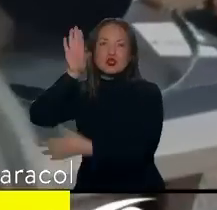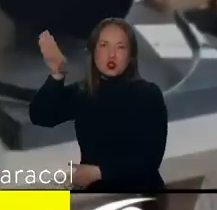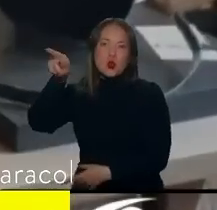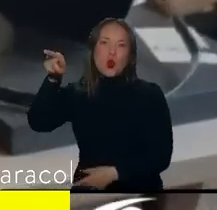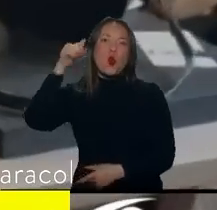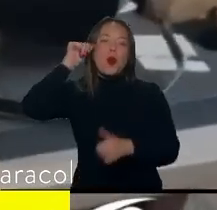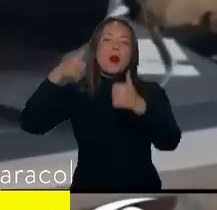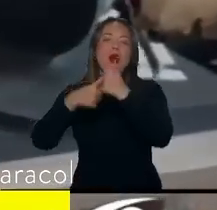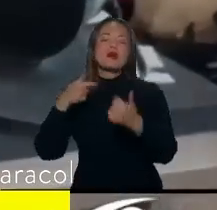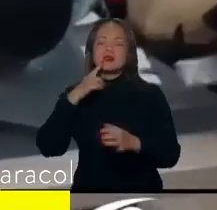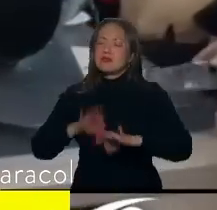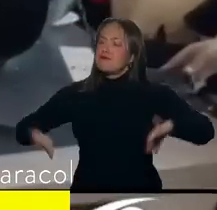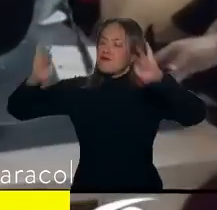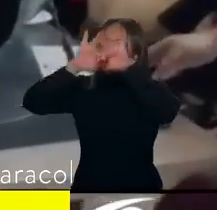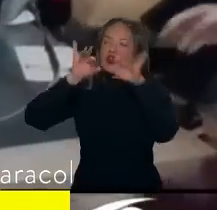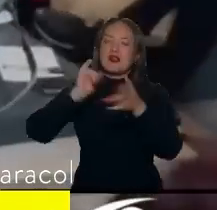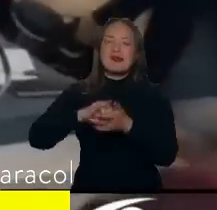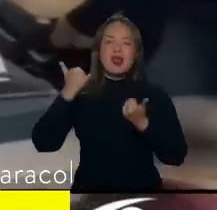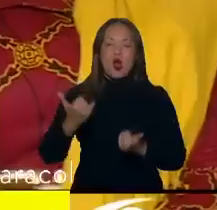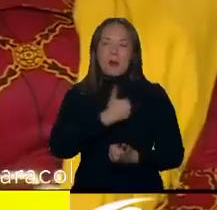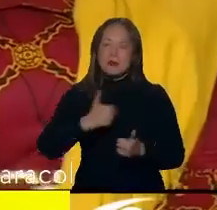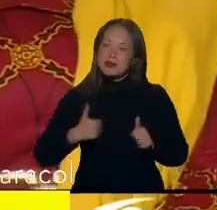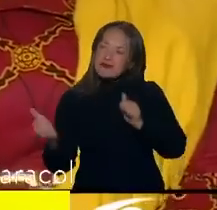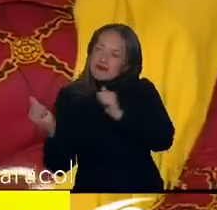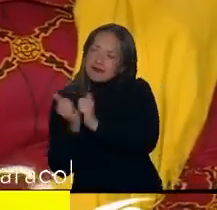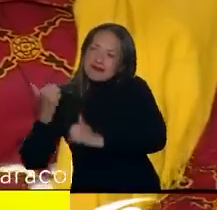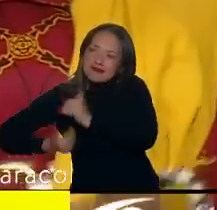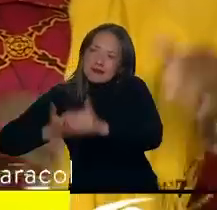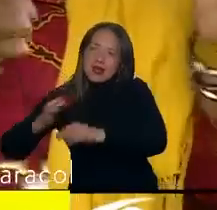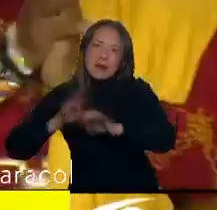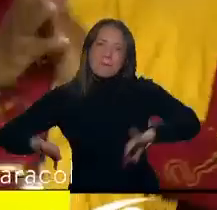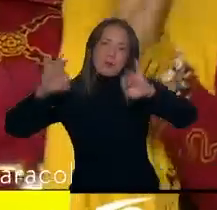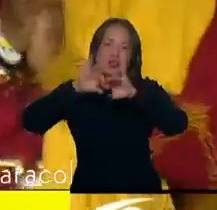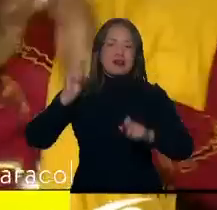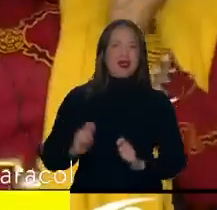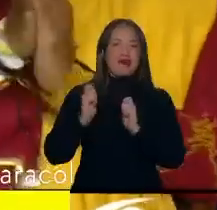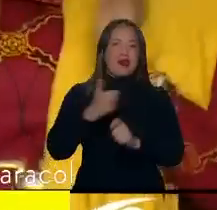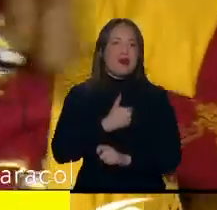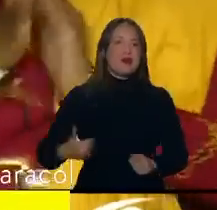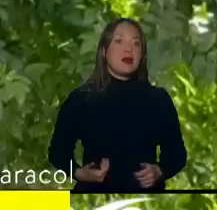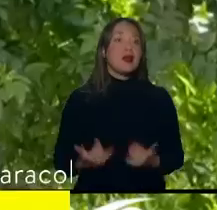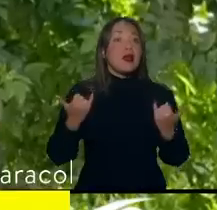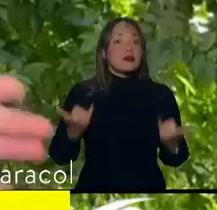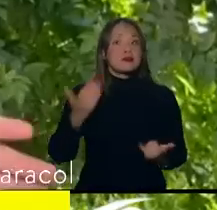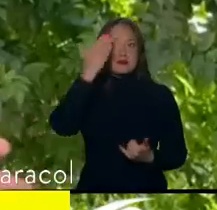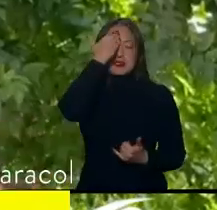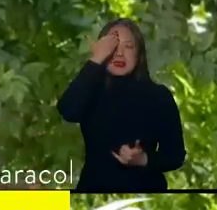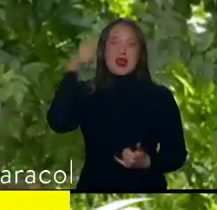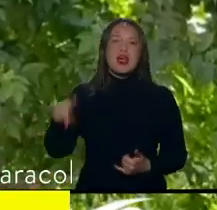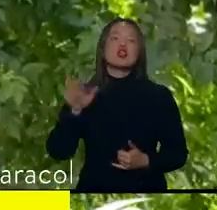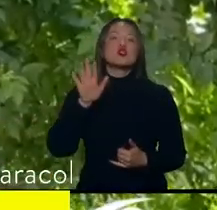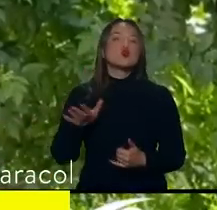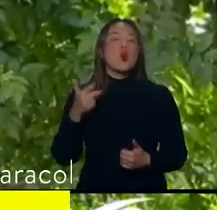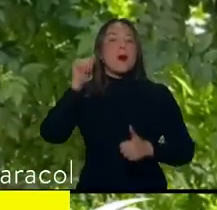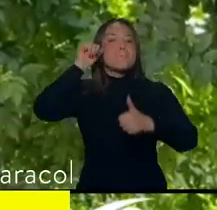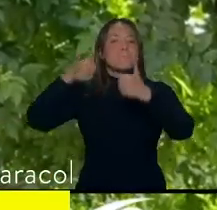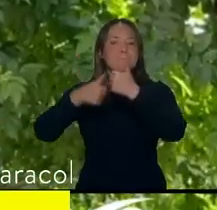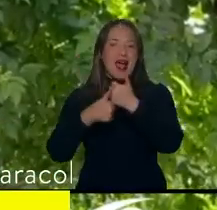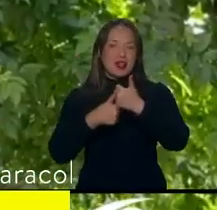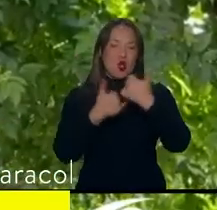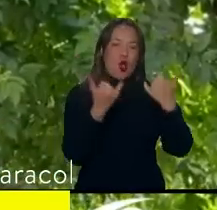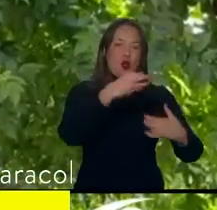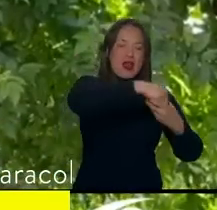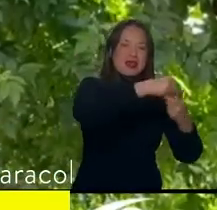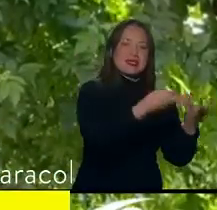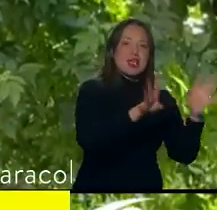año de la presidencia para acompañar la agenda de Gustavo Petro. Es bien sabido que el Pacto Histórico inicia en Senado. Hoy